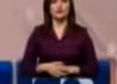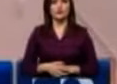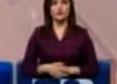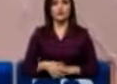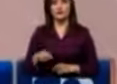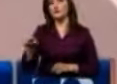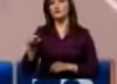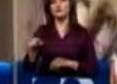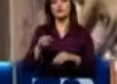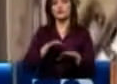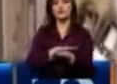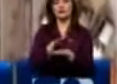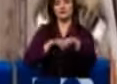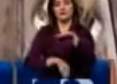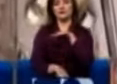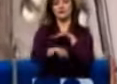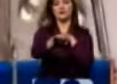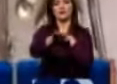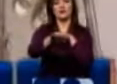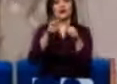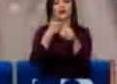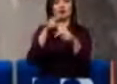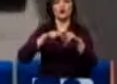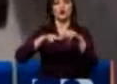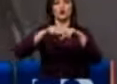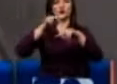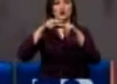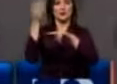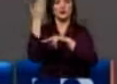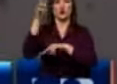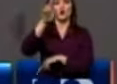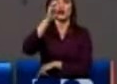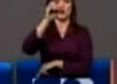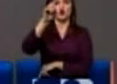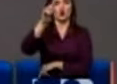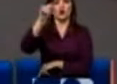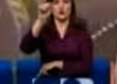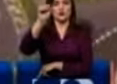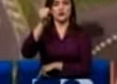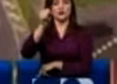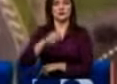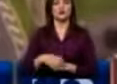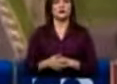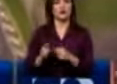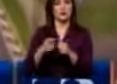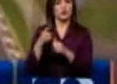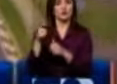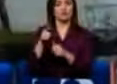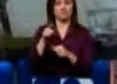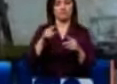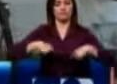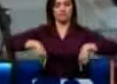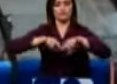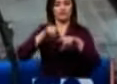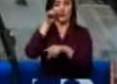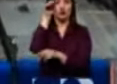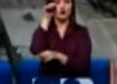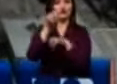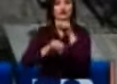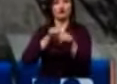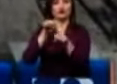Este es el intercambiador Granados, el tercero que se construye durante la administración Rodas en Quito. El primero, el del ciclista, el segundo,